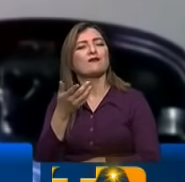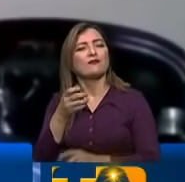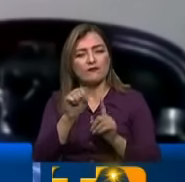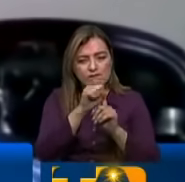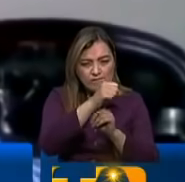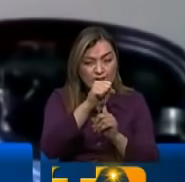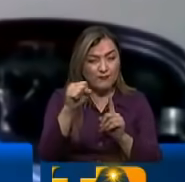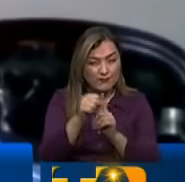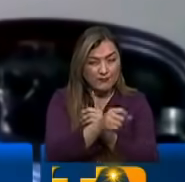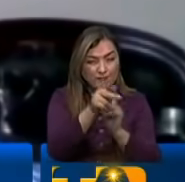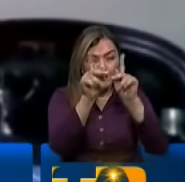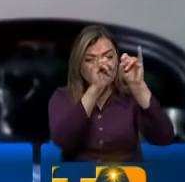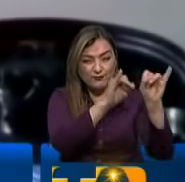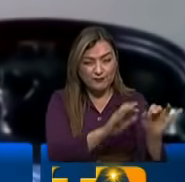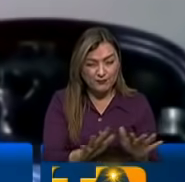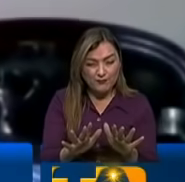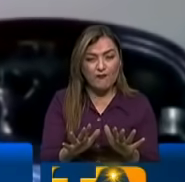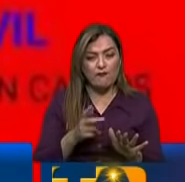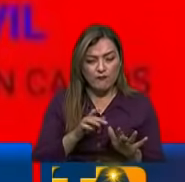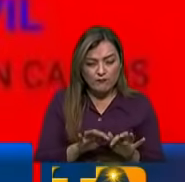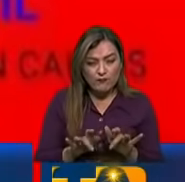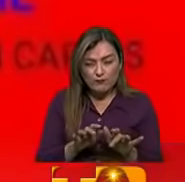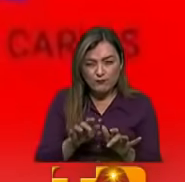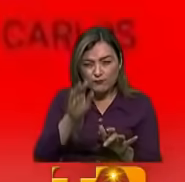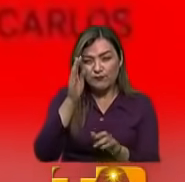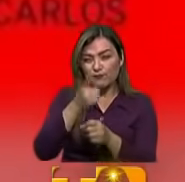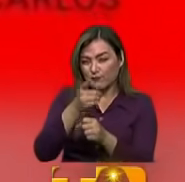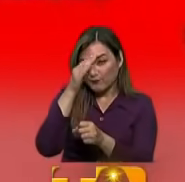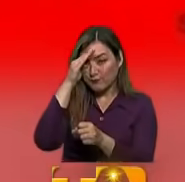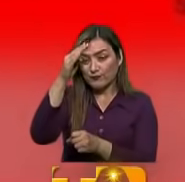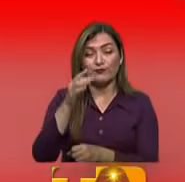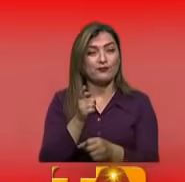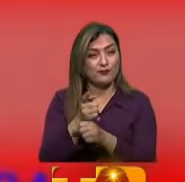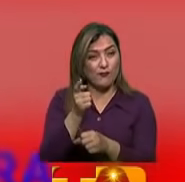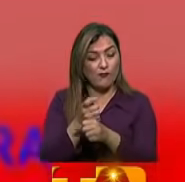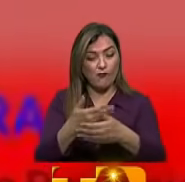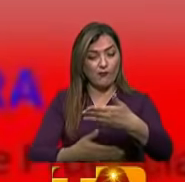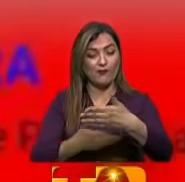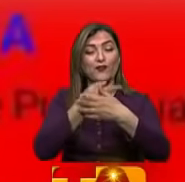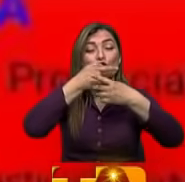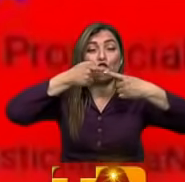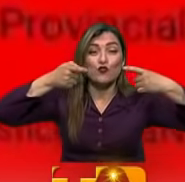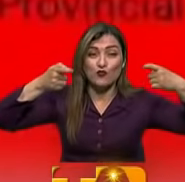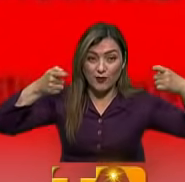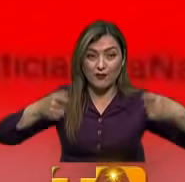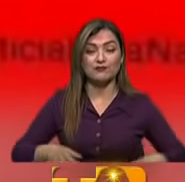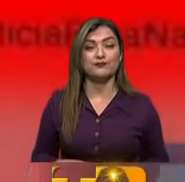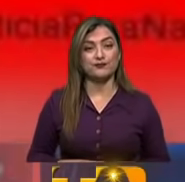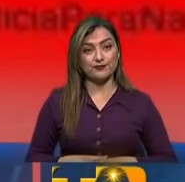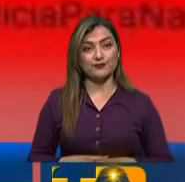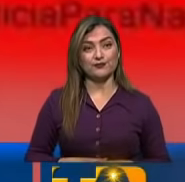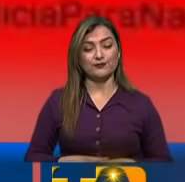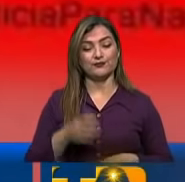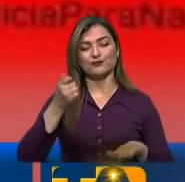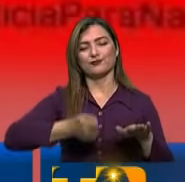sistema, montar policías en la vía? La policía usó una boleta de captura evidentemente falsa, supuestamente de